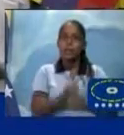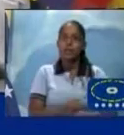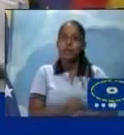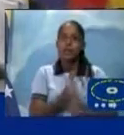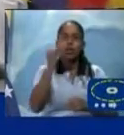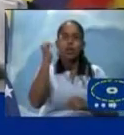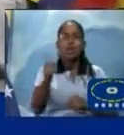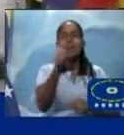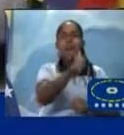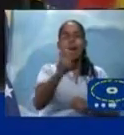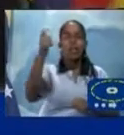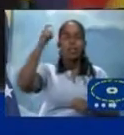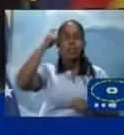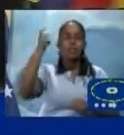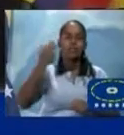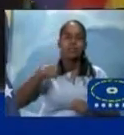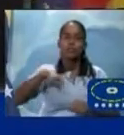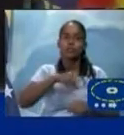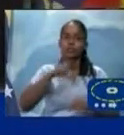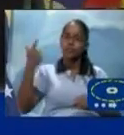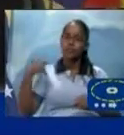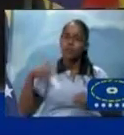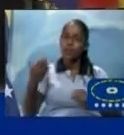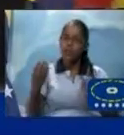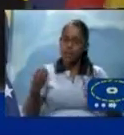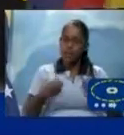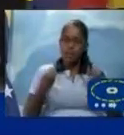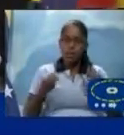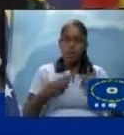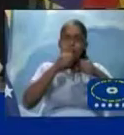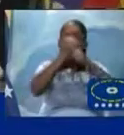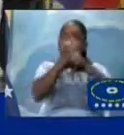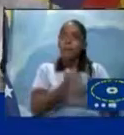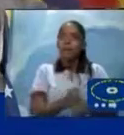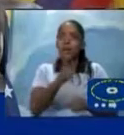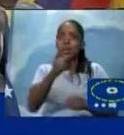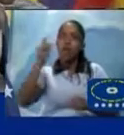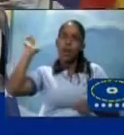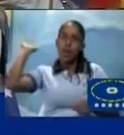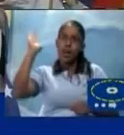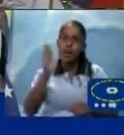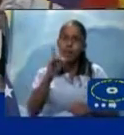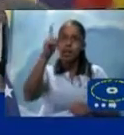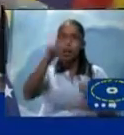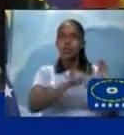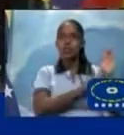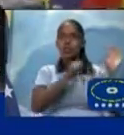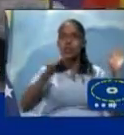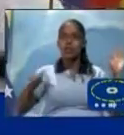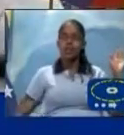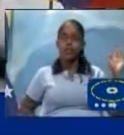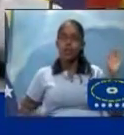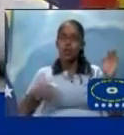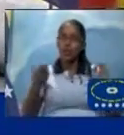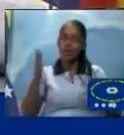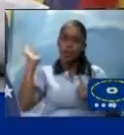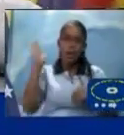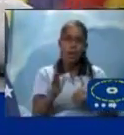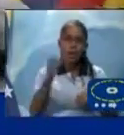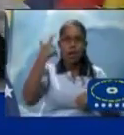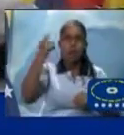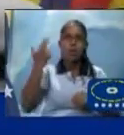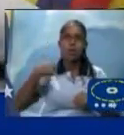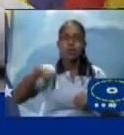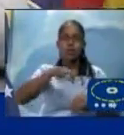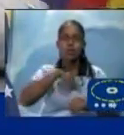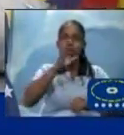Y cada día nosotros tenemos que vivir esperando el regreso del Señor, que venga por